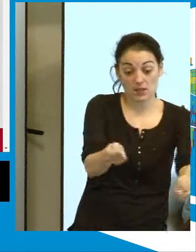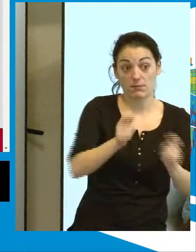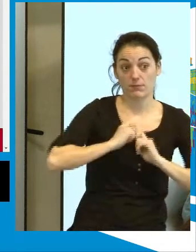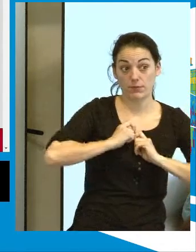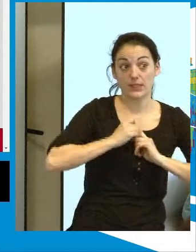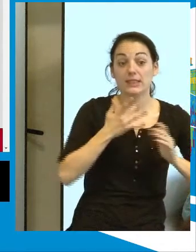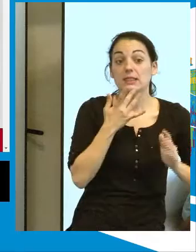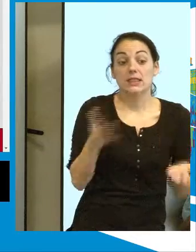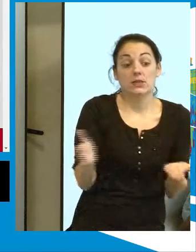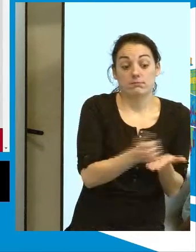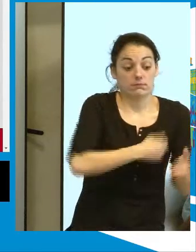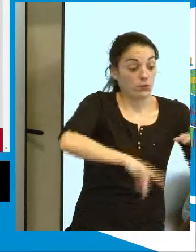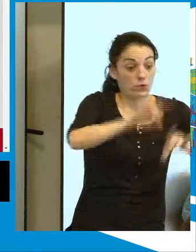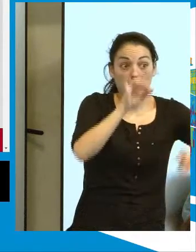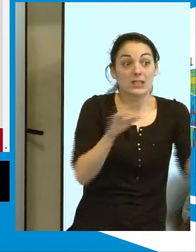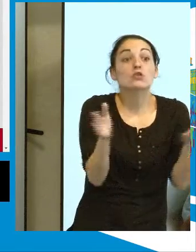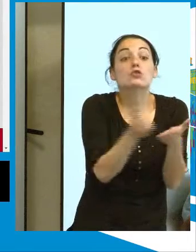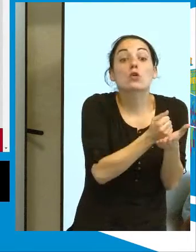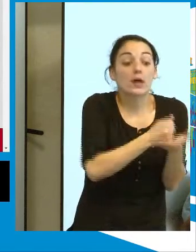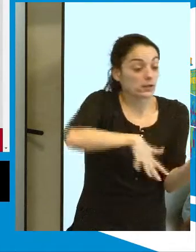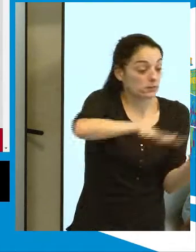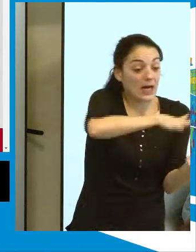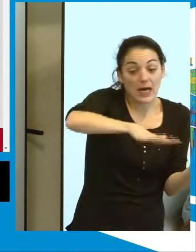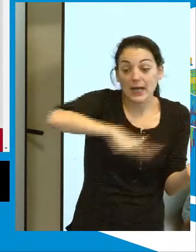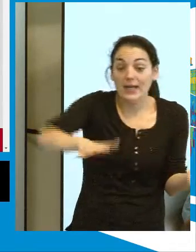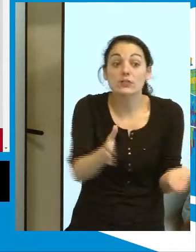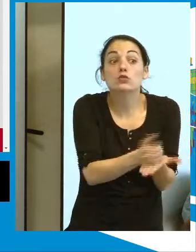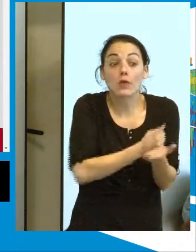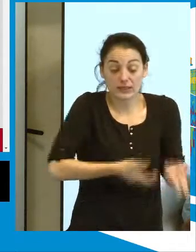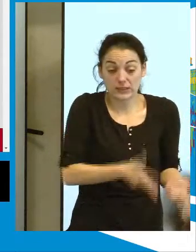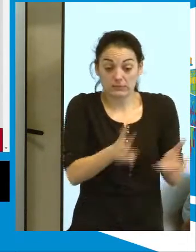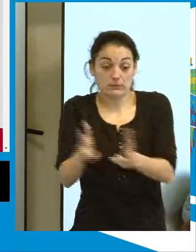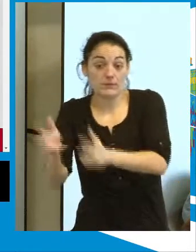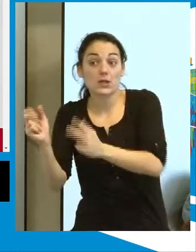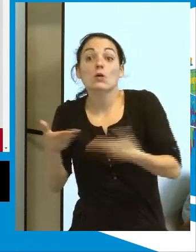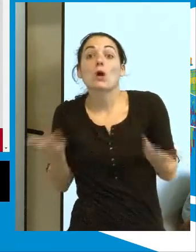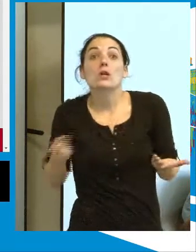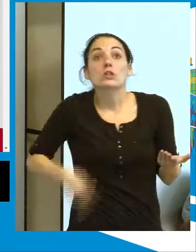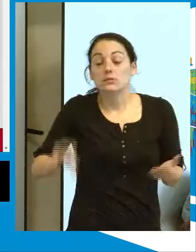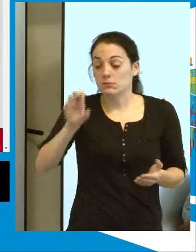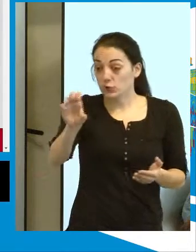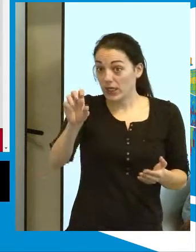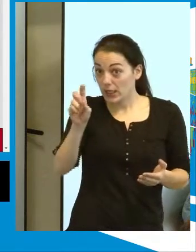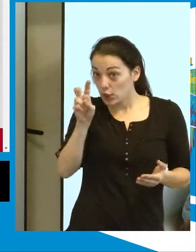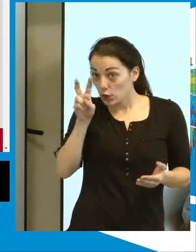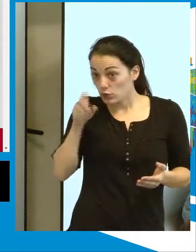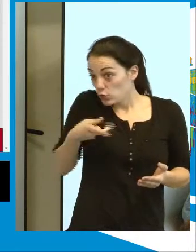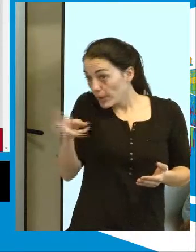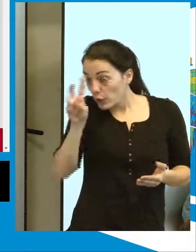hemos escuchado las opciones y las áreas que tenemos disponibles, pues por ejemplo, ahora vamos a pulsar el número 2 y vamos al menú superior.